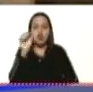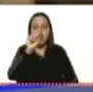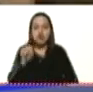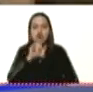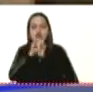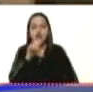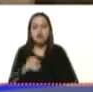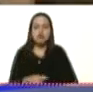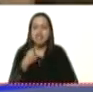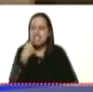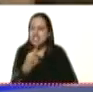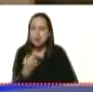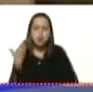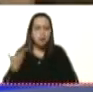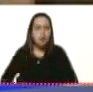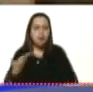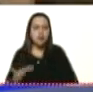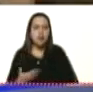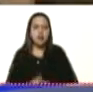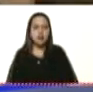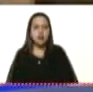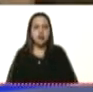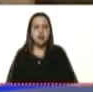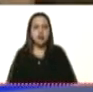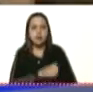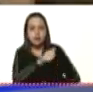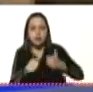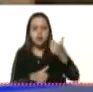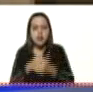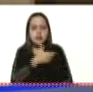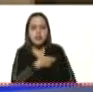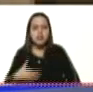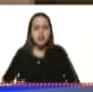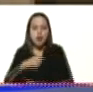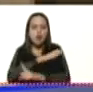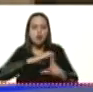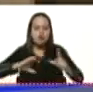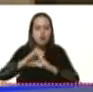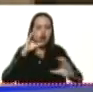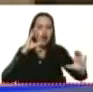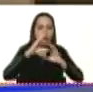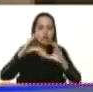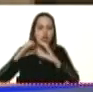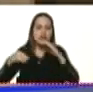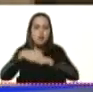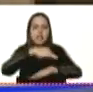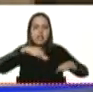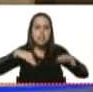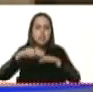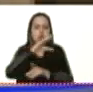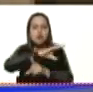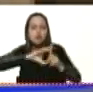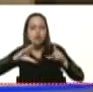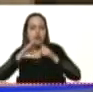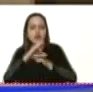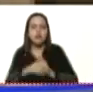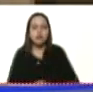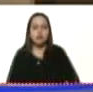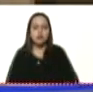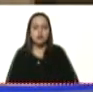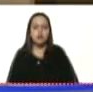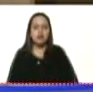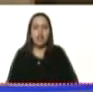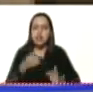tanto insisto, desde la Vicepresidencia de Cultura, Comunicación, desde el Ministerio de la Cultura, desde